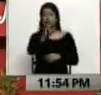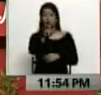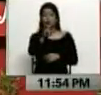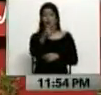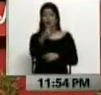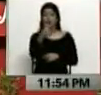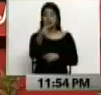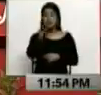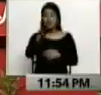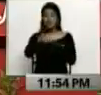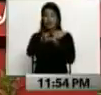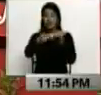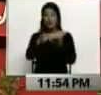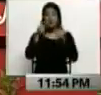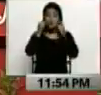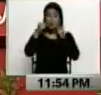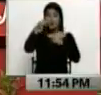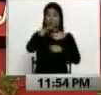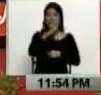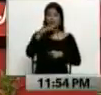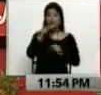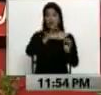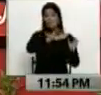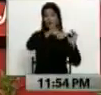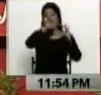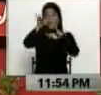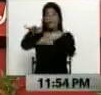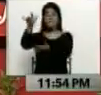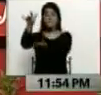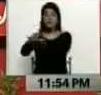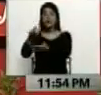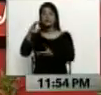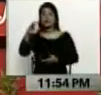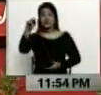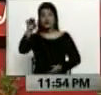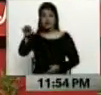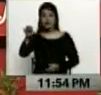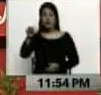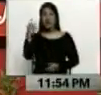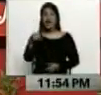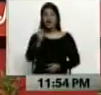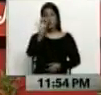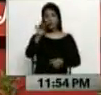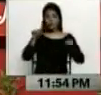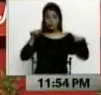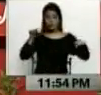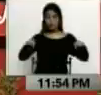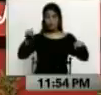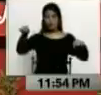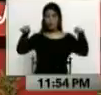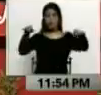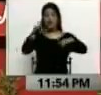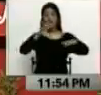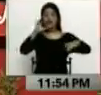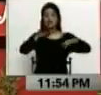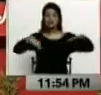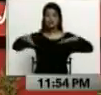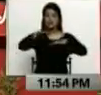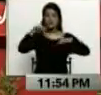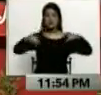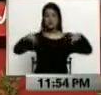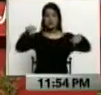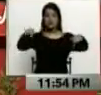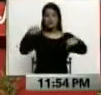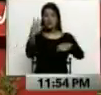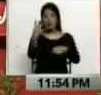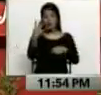marcha del lunes 23 de enero anunciada por la nueva mariori será hasta el Consejo Nacional electoral y partirá de cuatro puntos de Caracas Uy qué